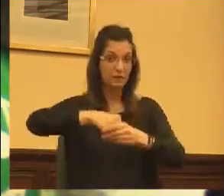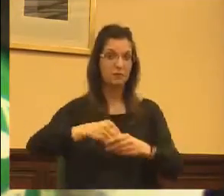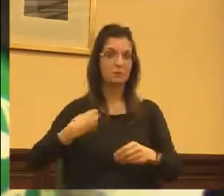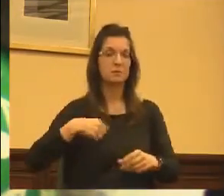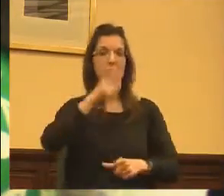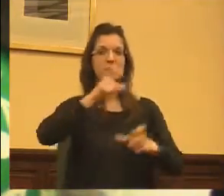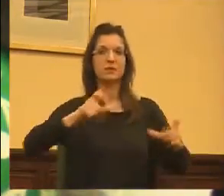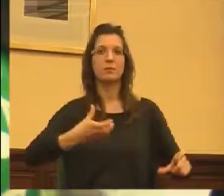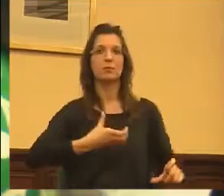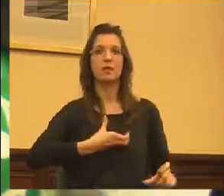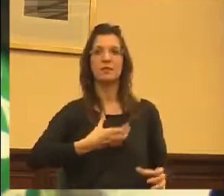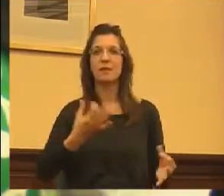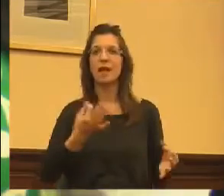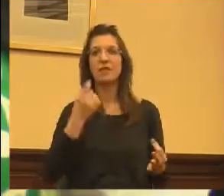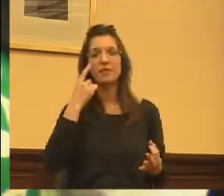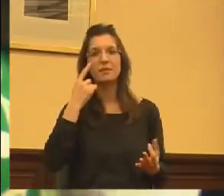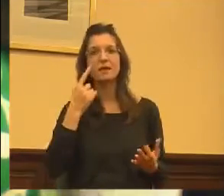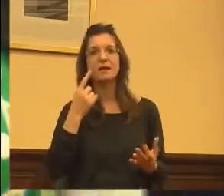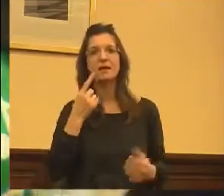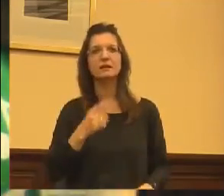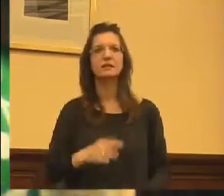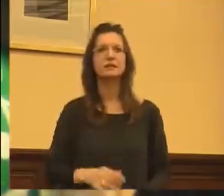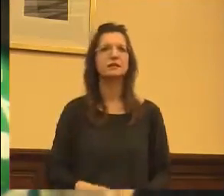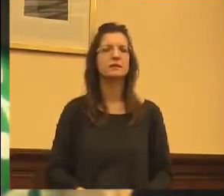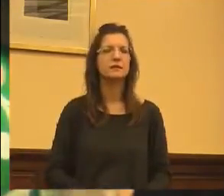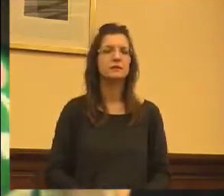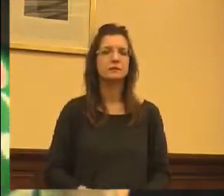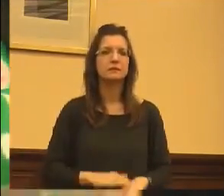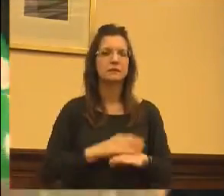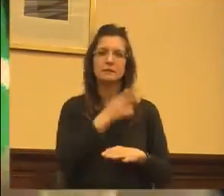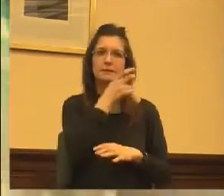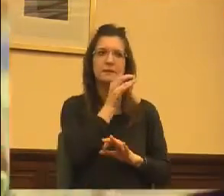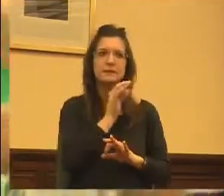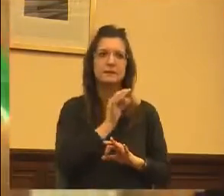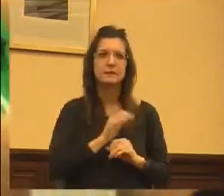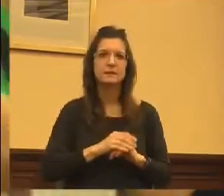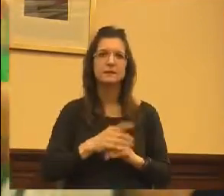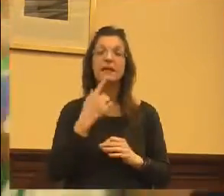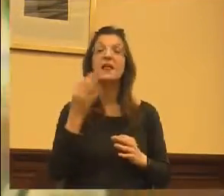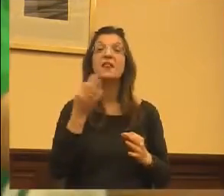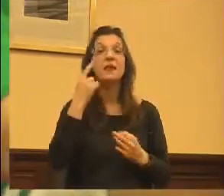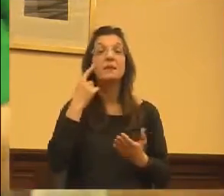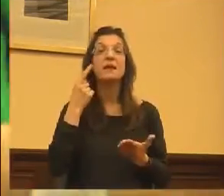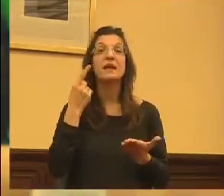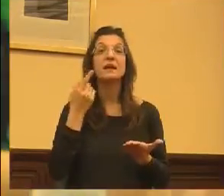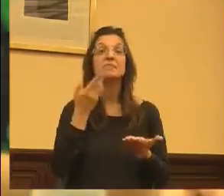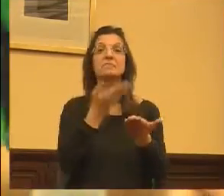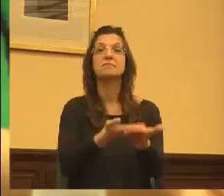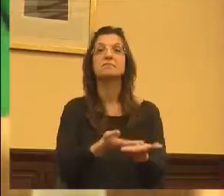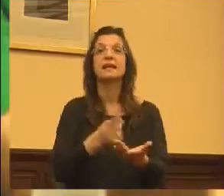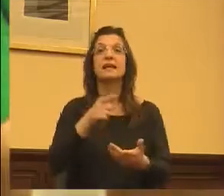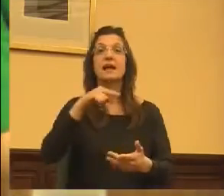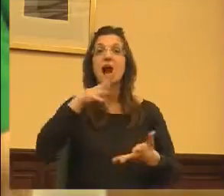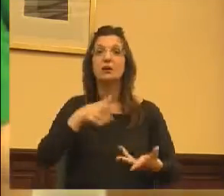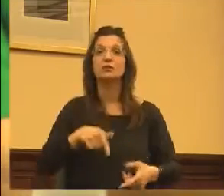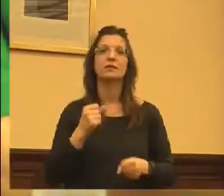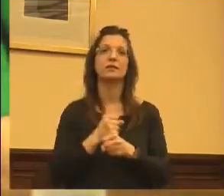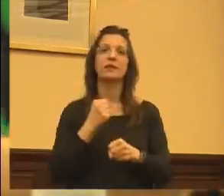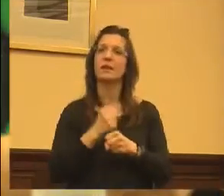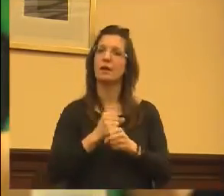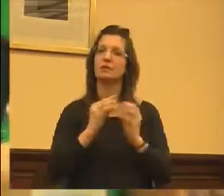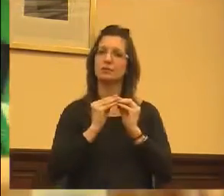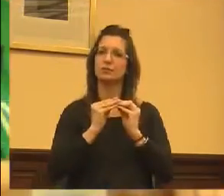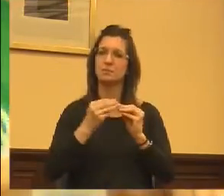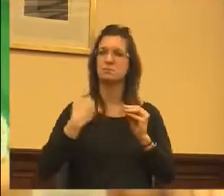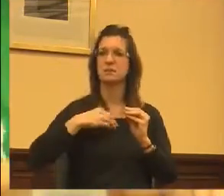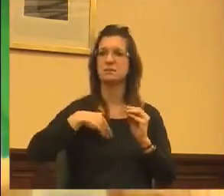personal municipal. Se tienen que licitar, muchísimas gracias ya por la tercera botella, se tienen que licitar y se está trabajando ahora mismo en